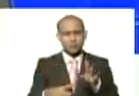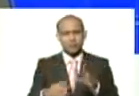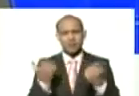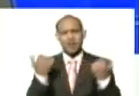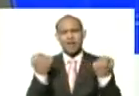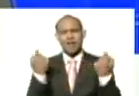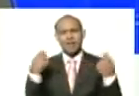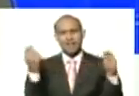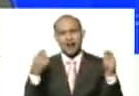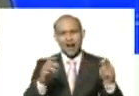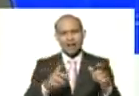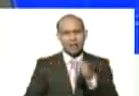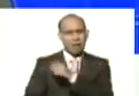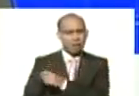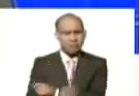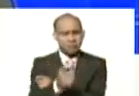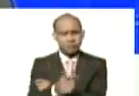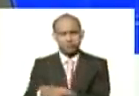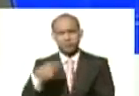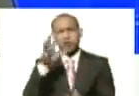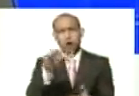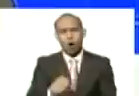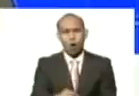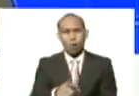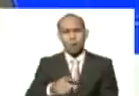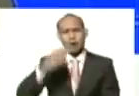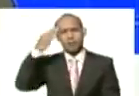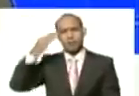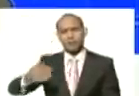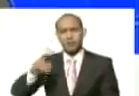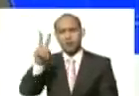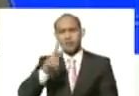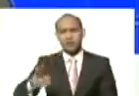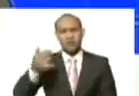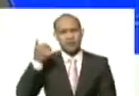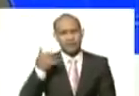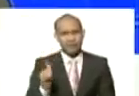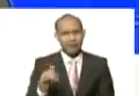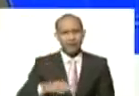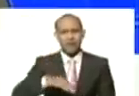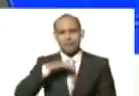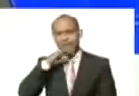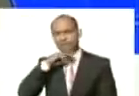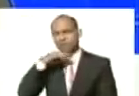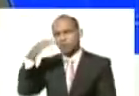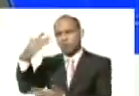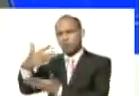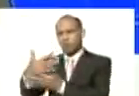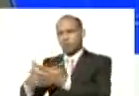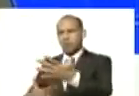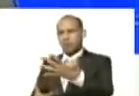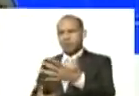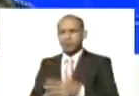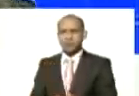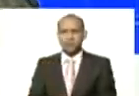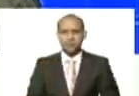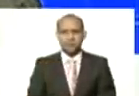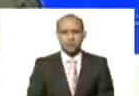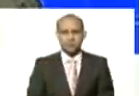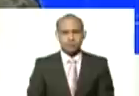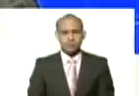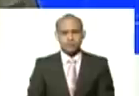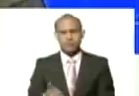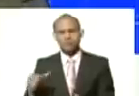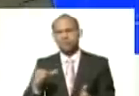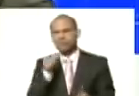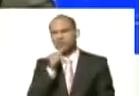de compra, de soborno de oficiales venezolanos tenemos en el expediente, en el archivo, por parte